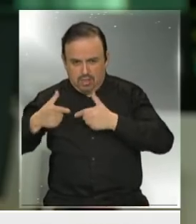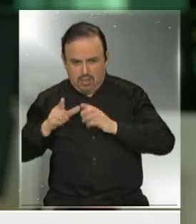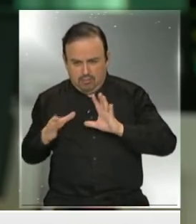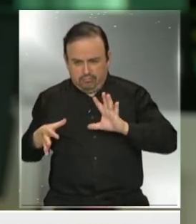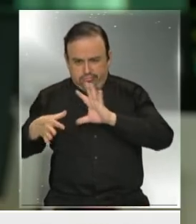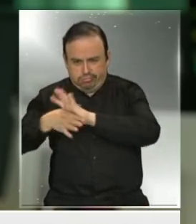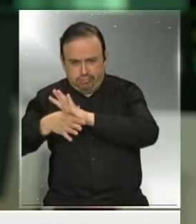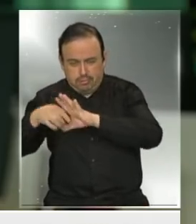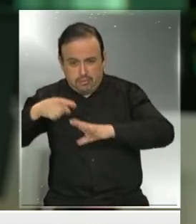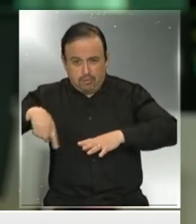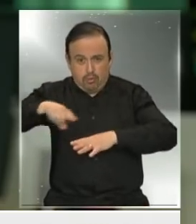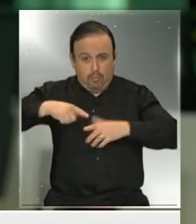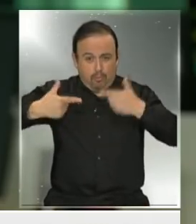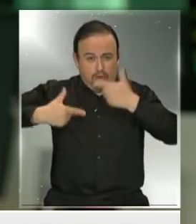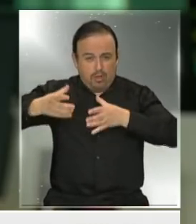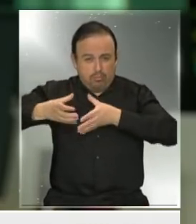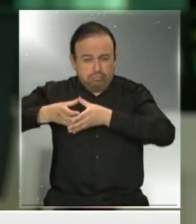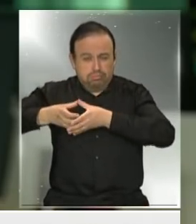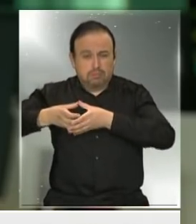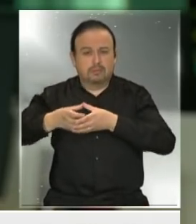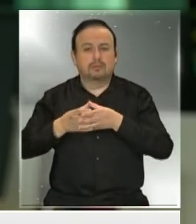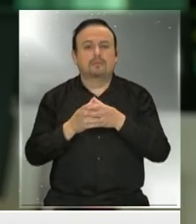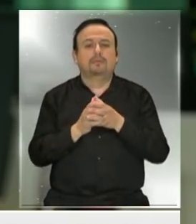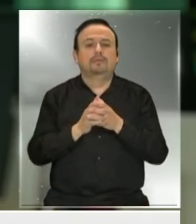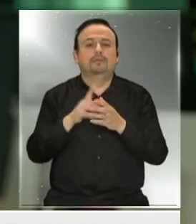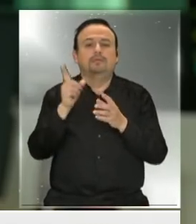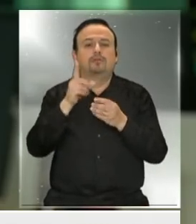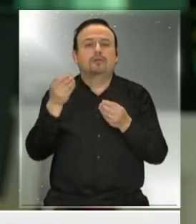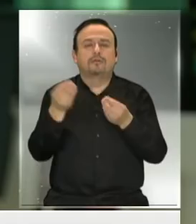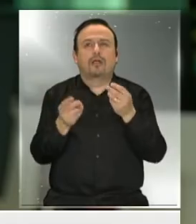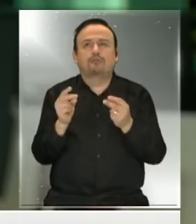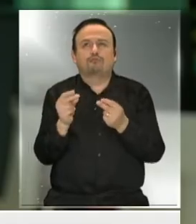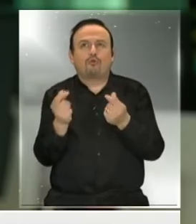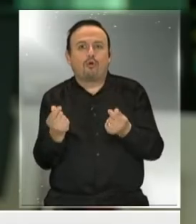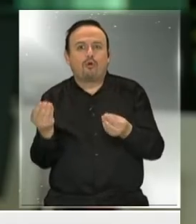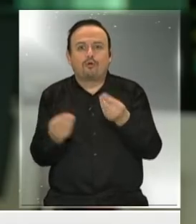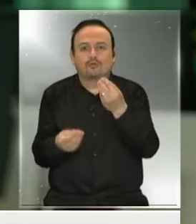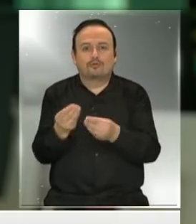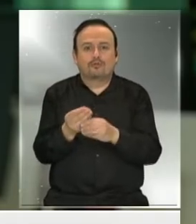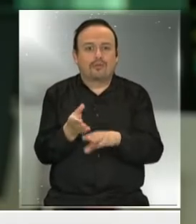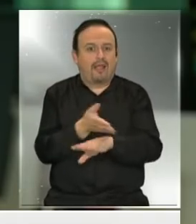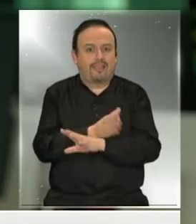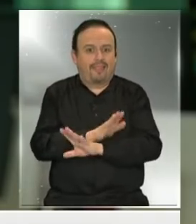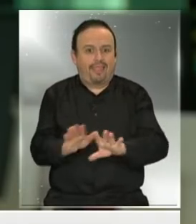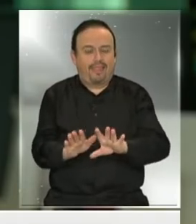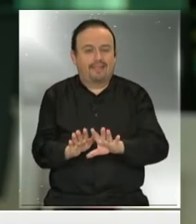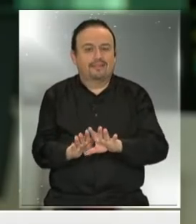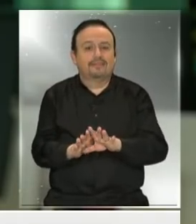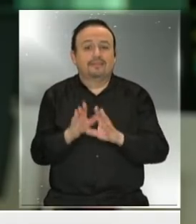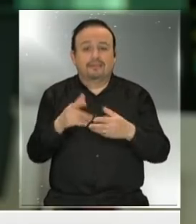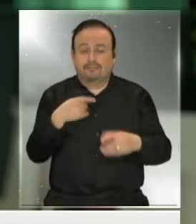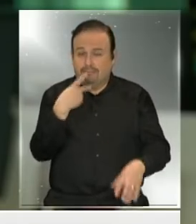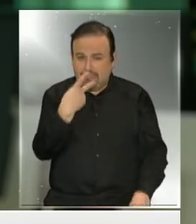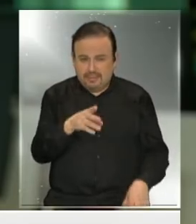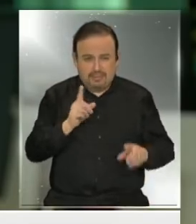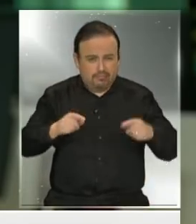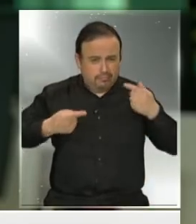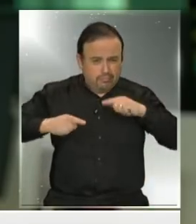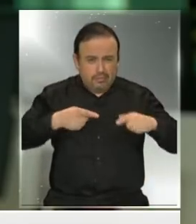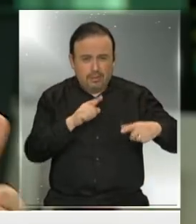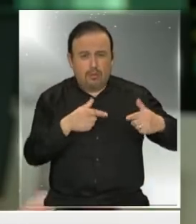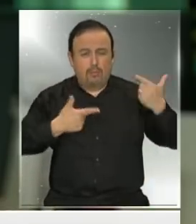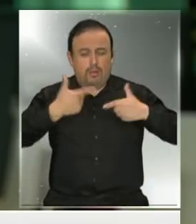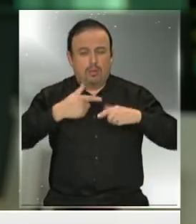coalición no den recetas de soluciones que no se dieron antes si nosotros miramos el debate político